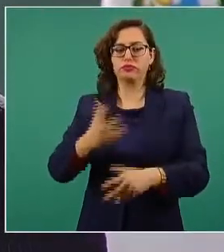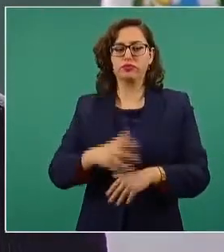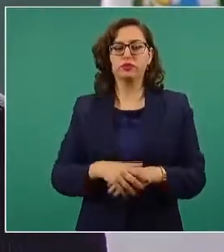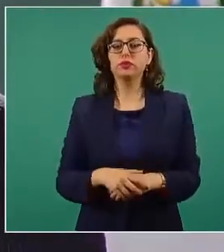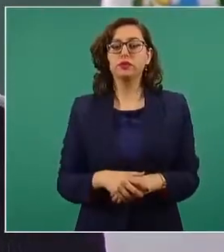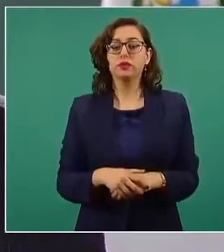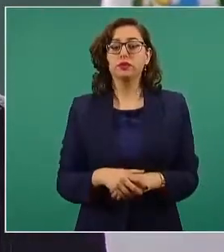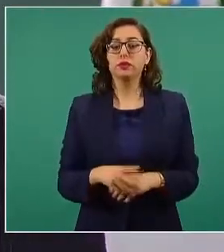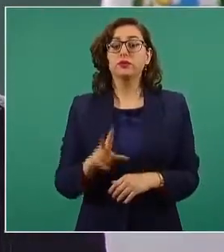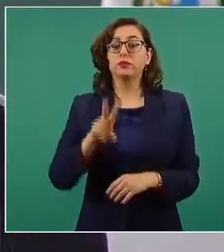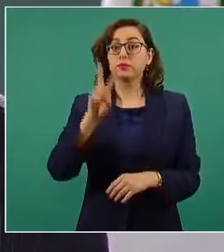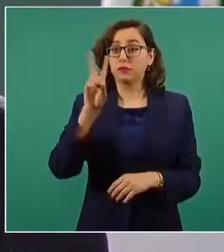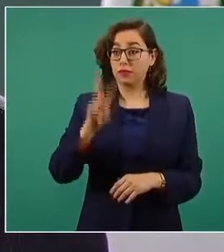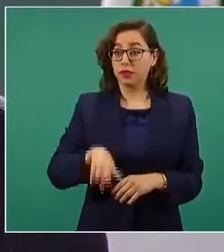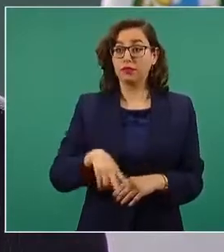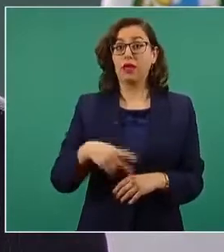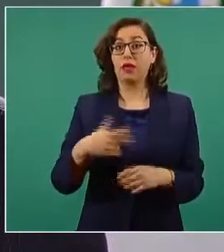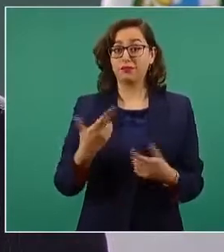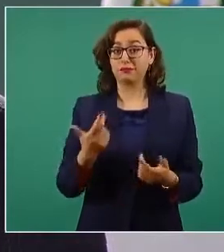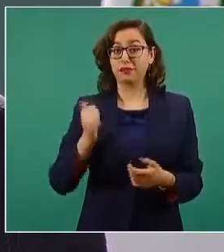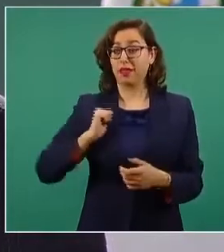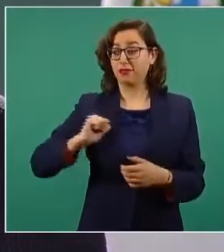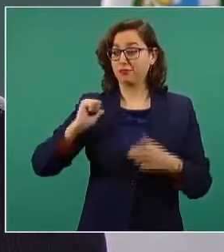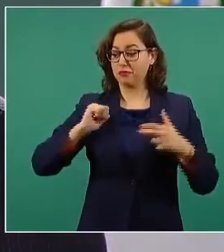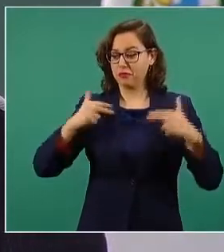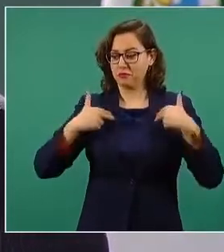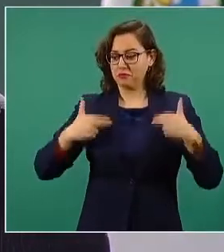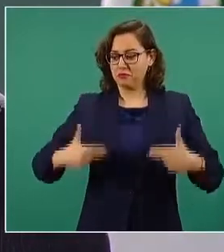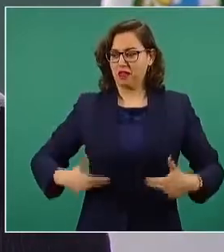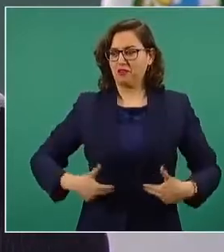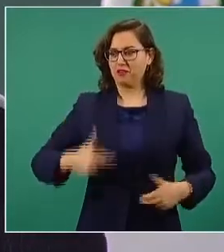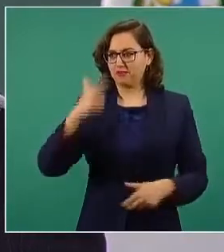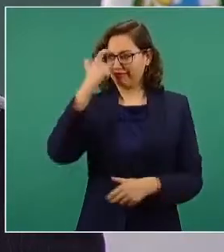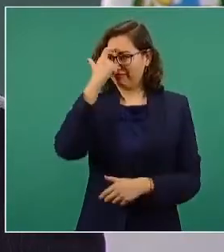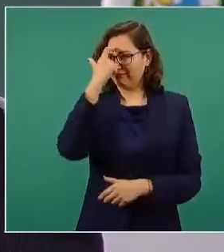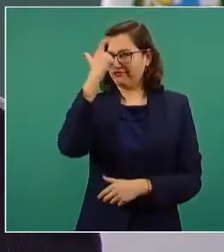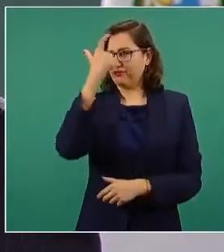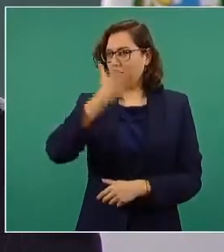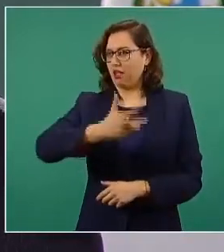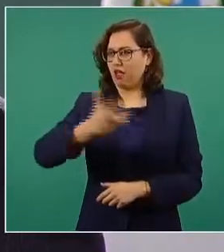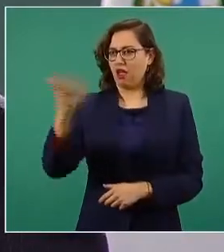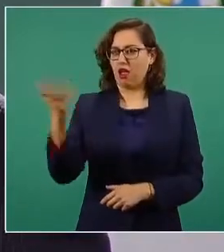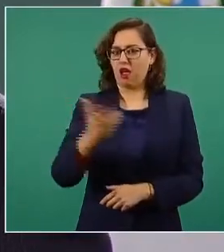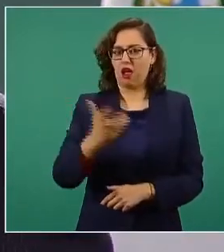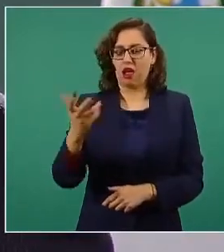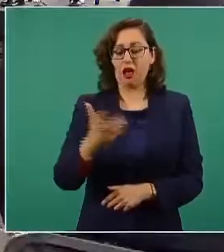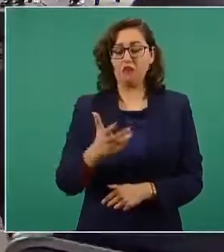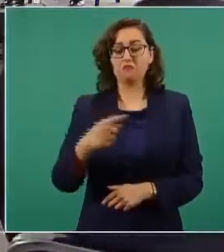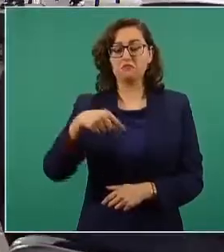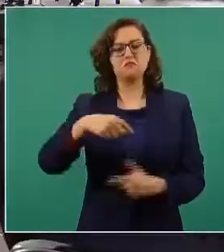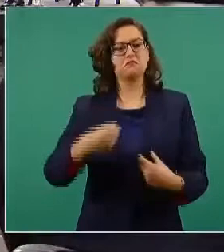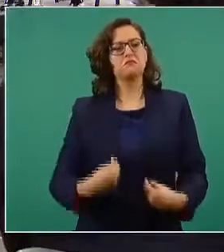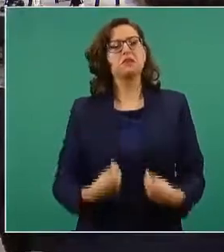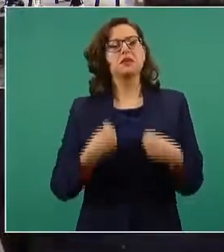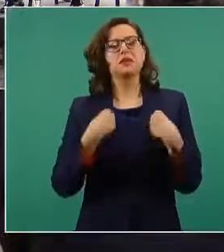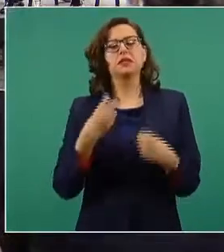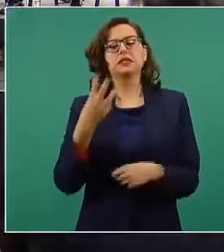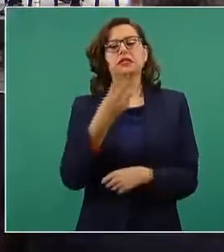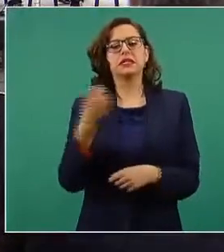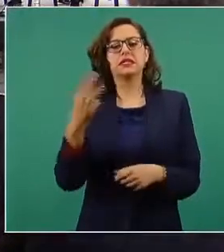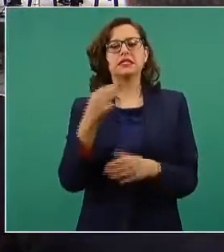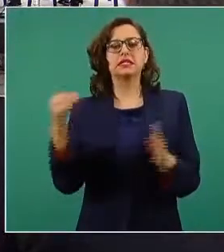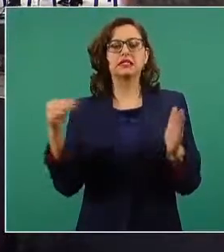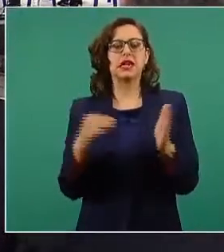maravilla del ingenio humano. Una ciudad de 300,000 habitantes, la